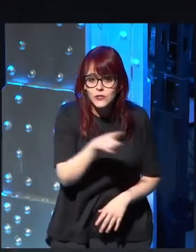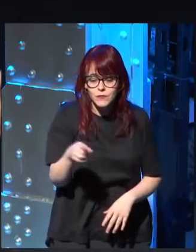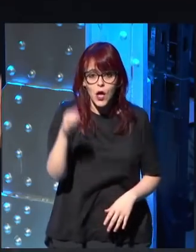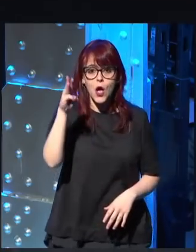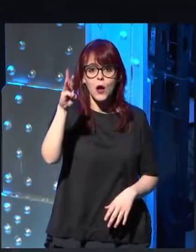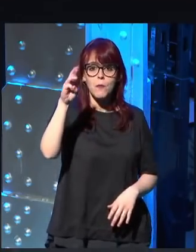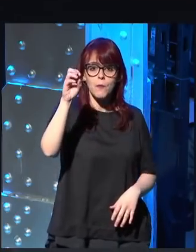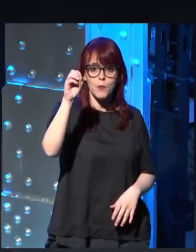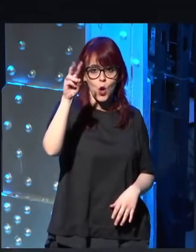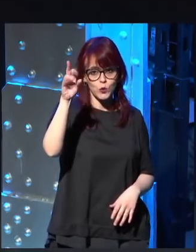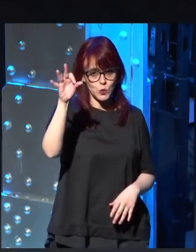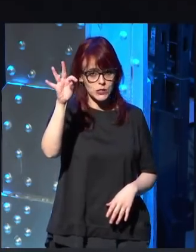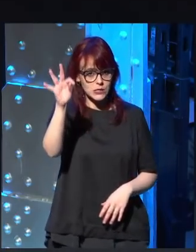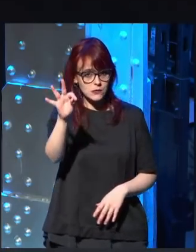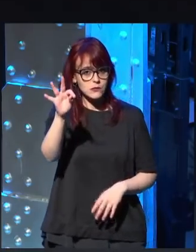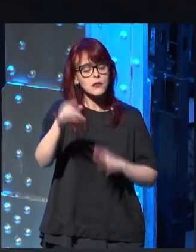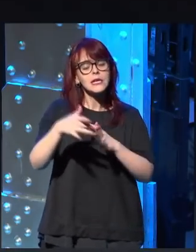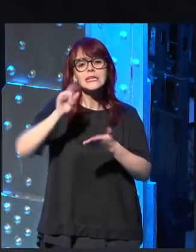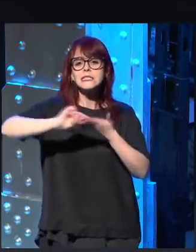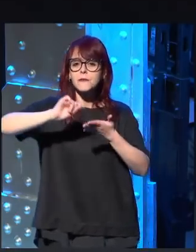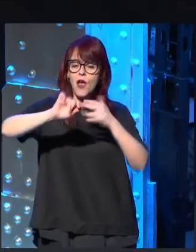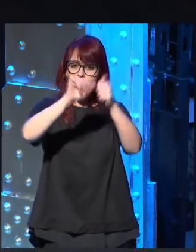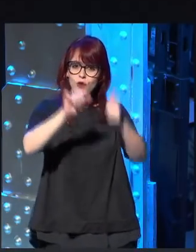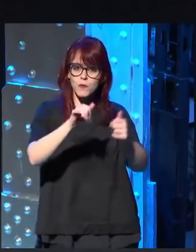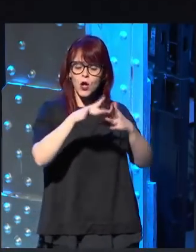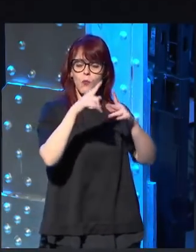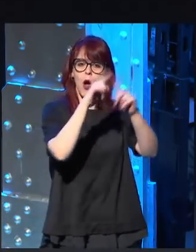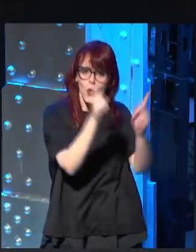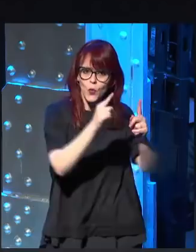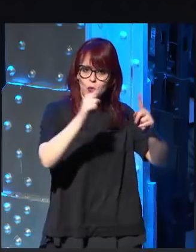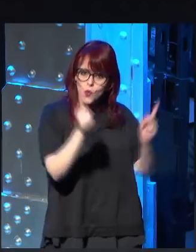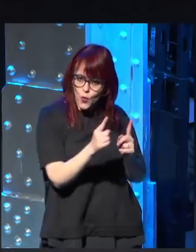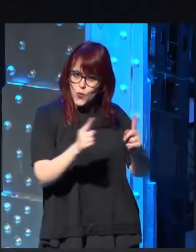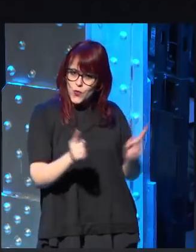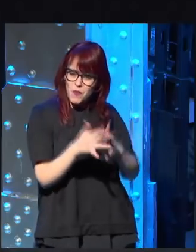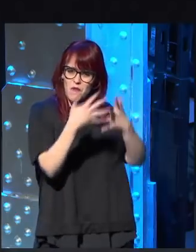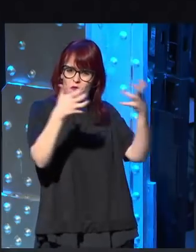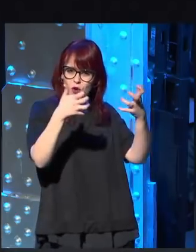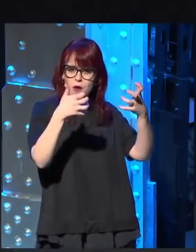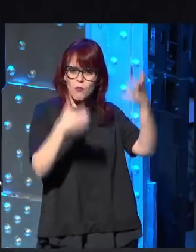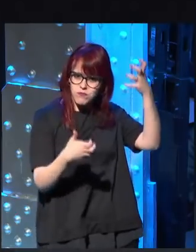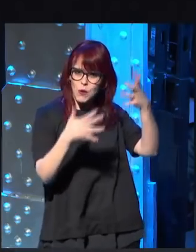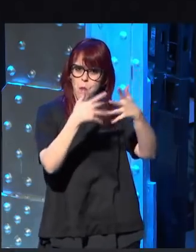Proust escribía de una forma asincopada y rítmica por esa propia